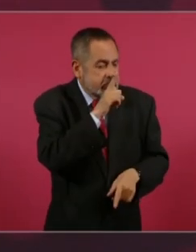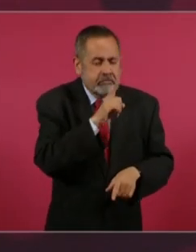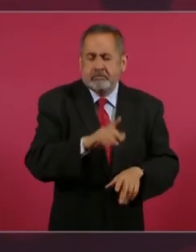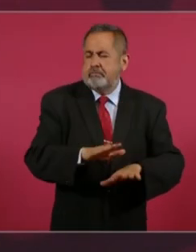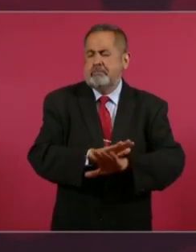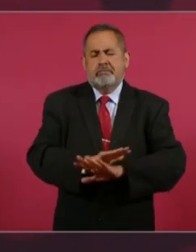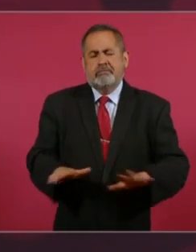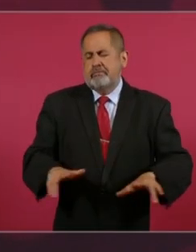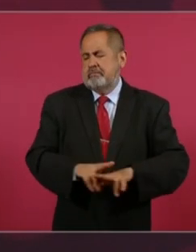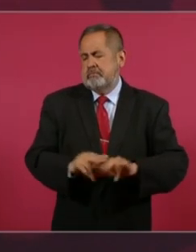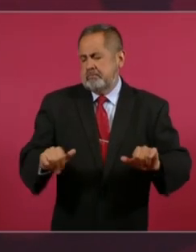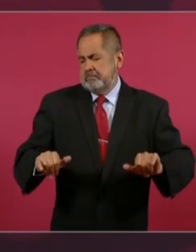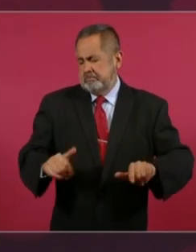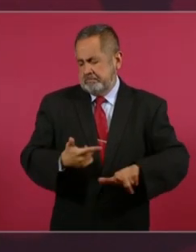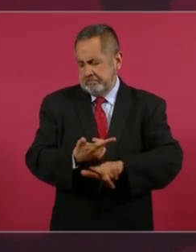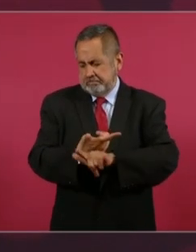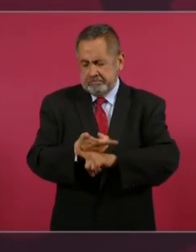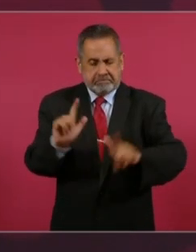nadie.